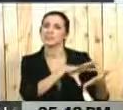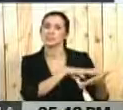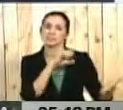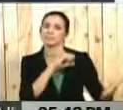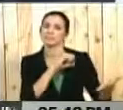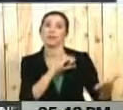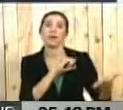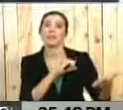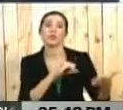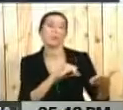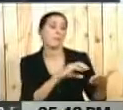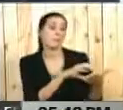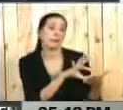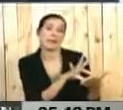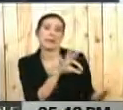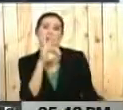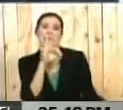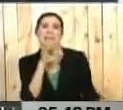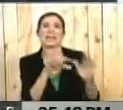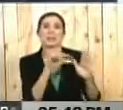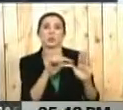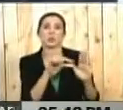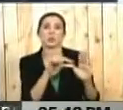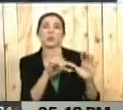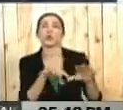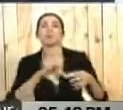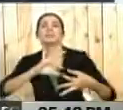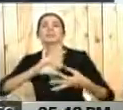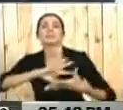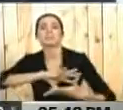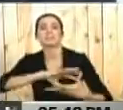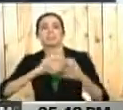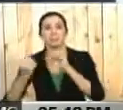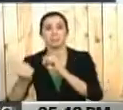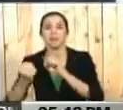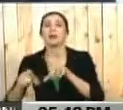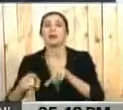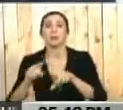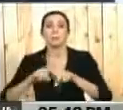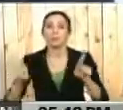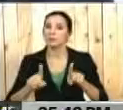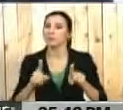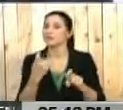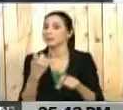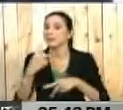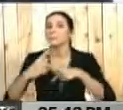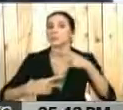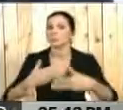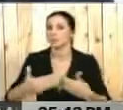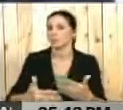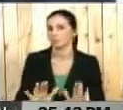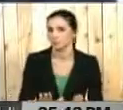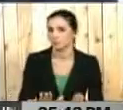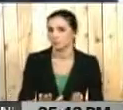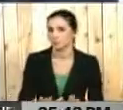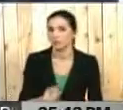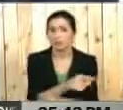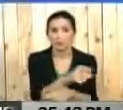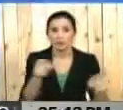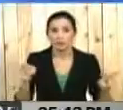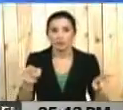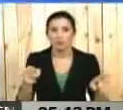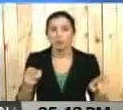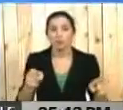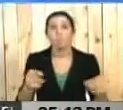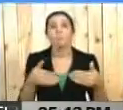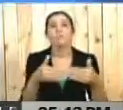Se olvidaba que había que transcurrir un procedimiento en el Poder Ciudadano o